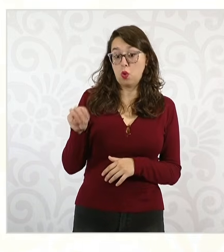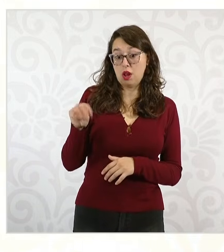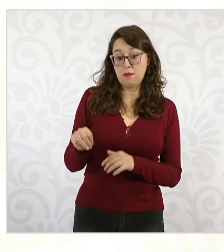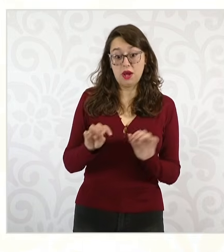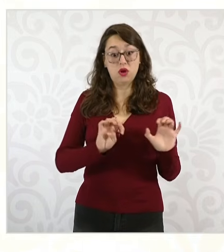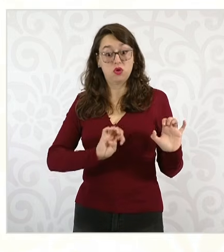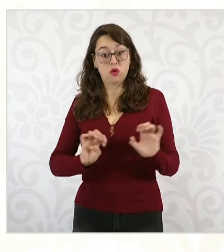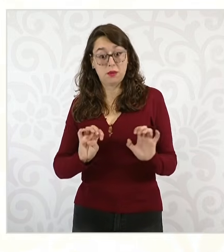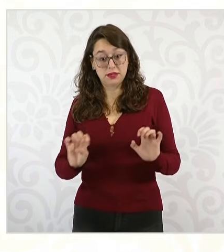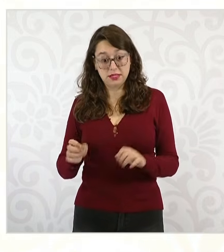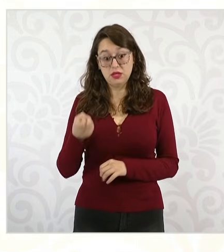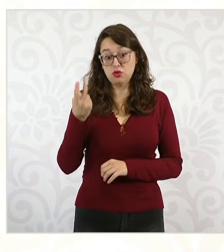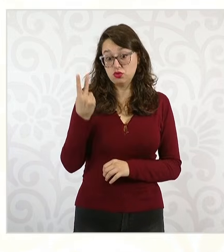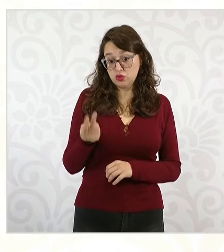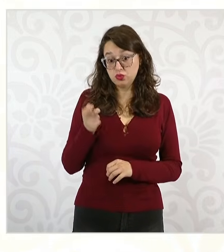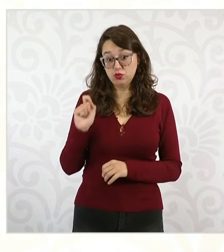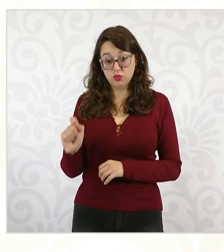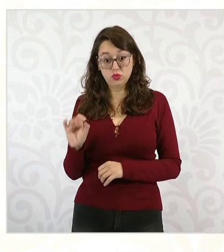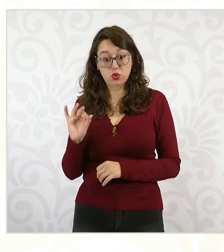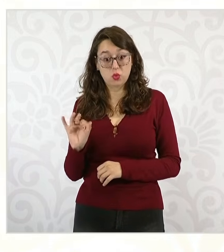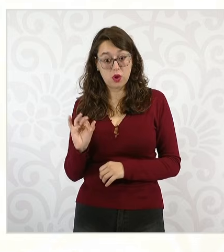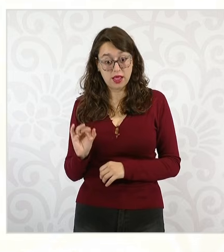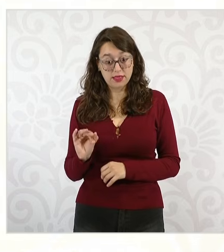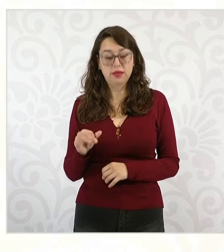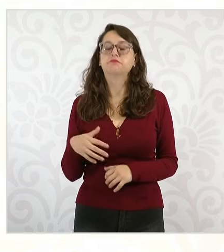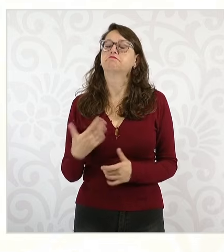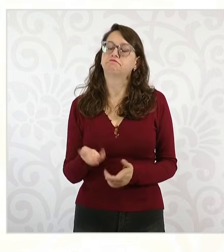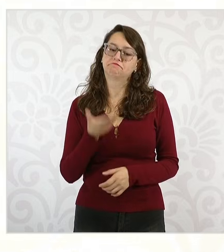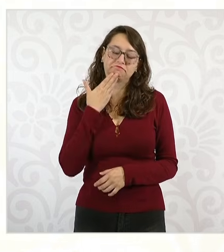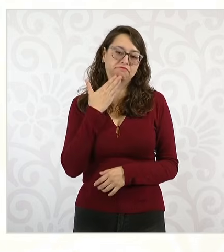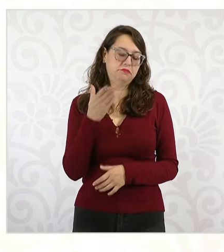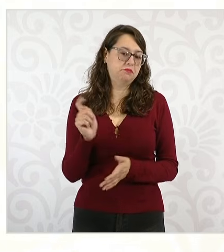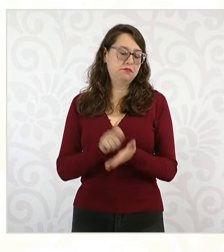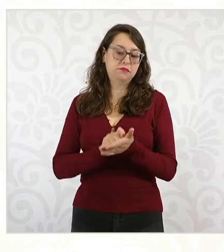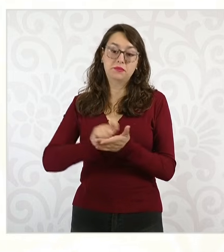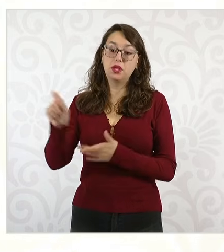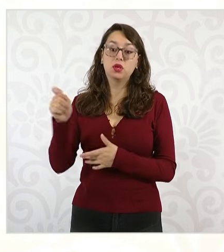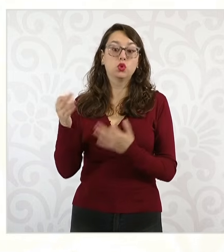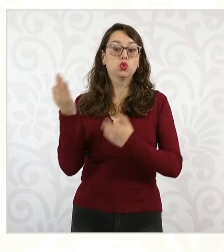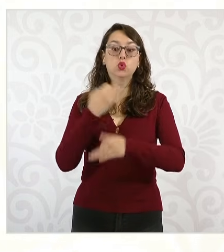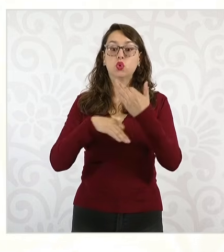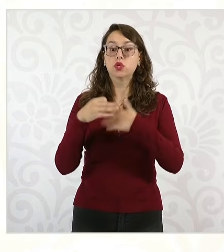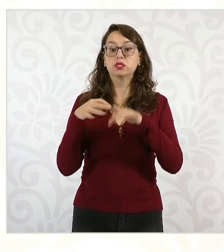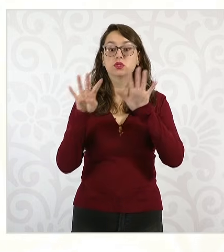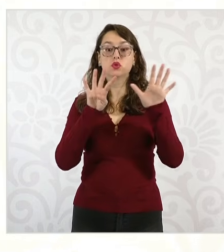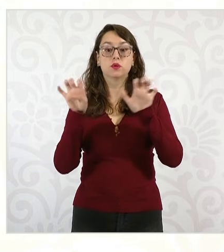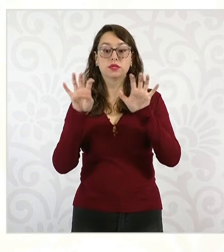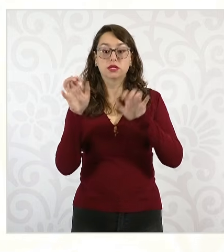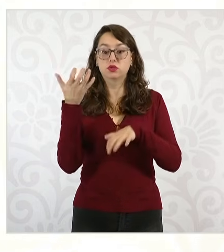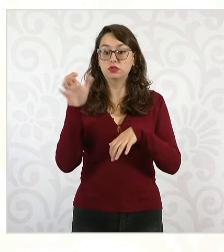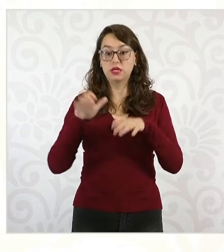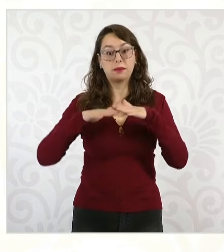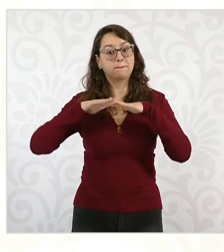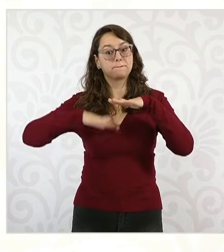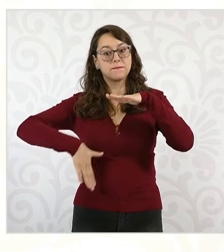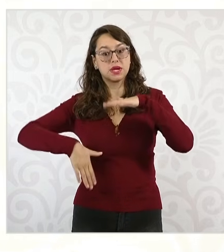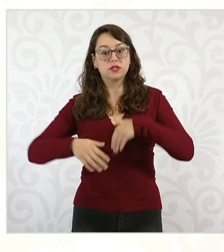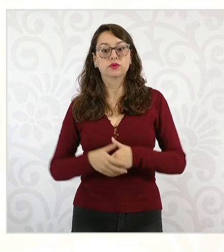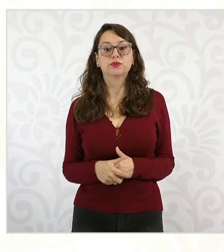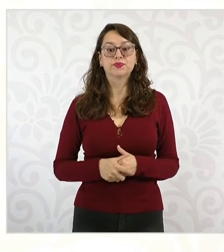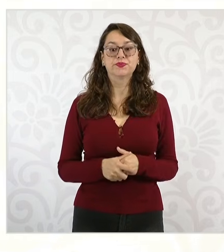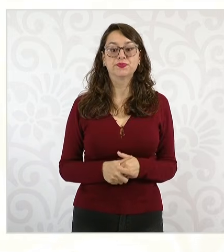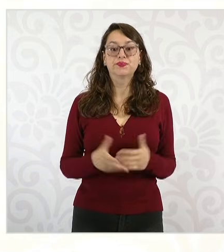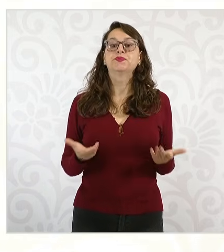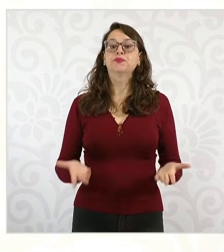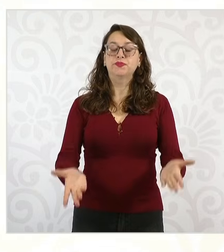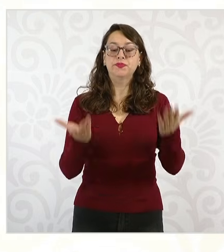902 pesos con 40, también palomita, todas cumpliendo por abajo de los 910 pesos. Adelante.